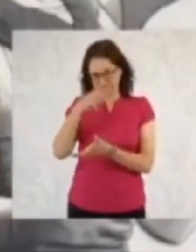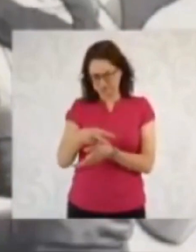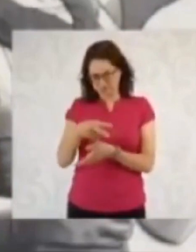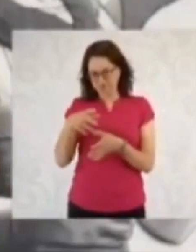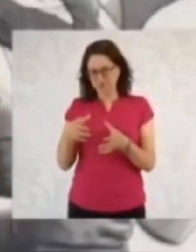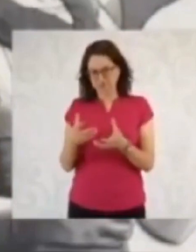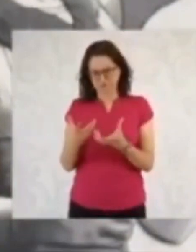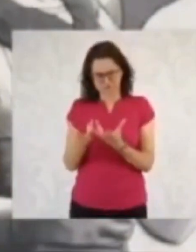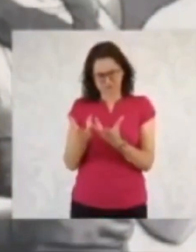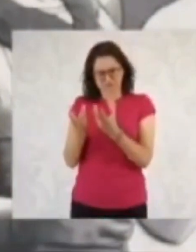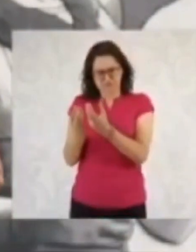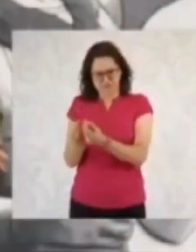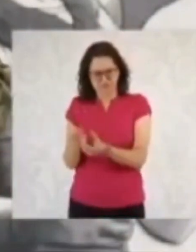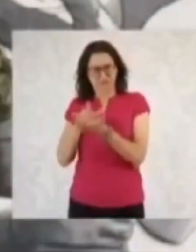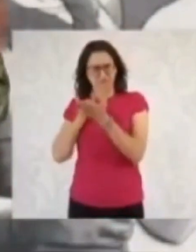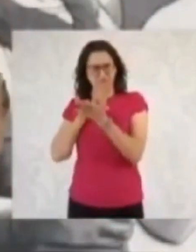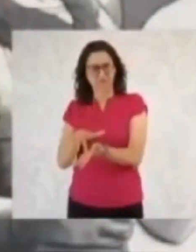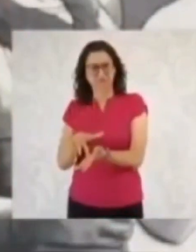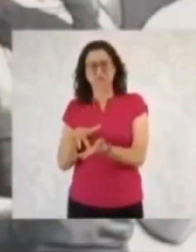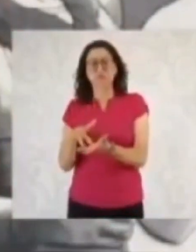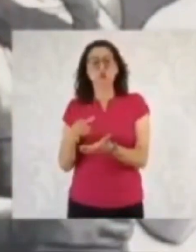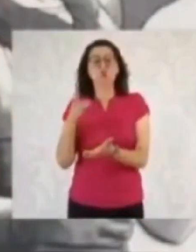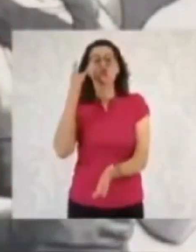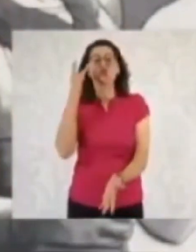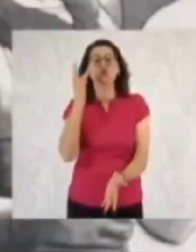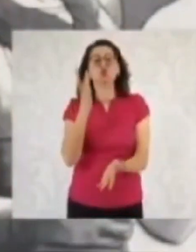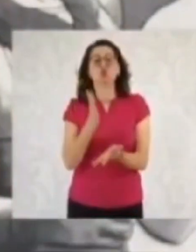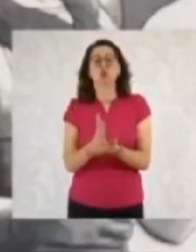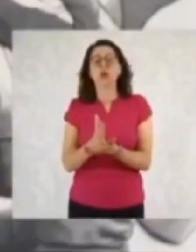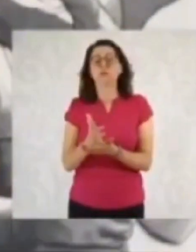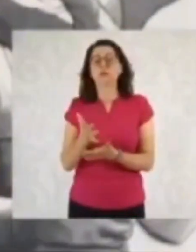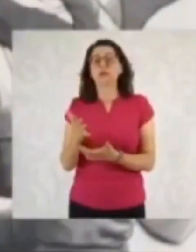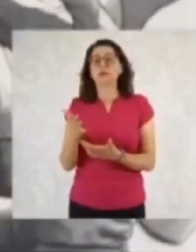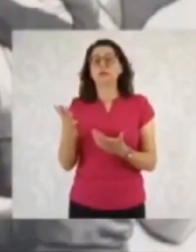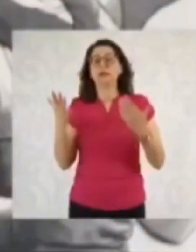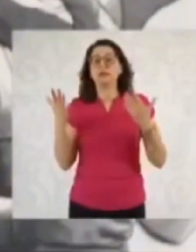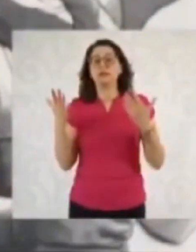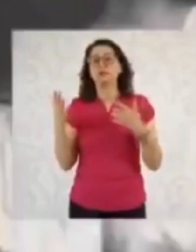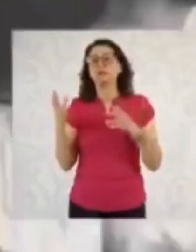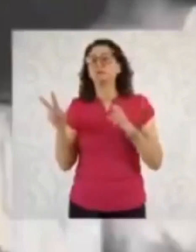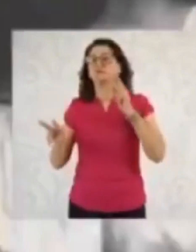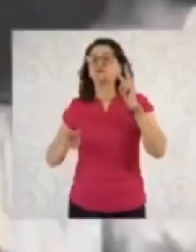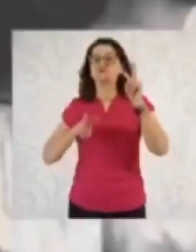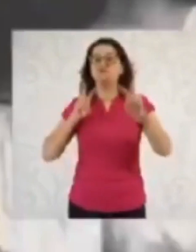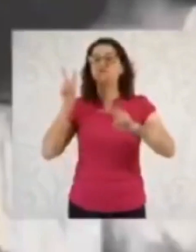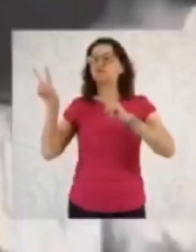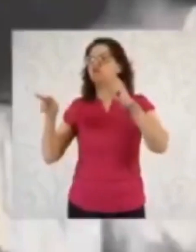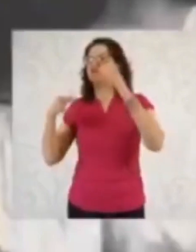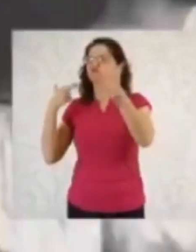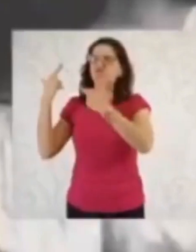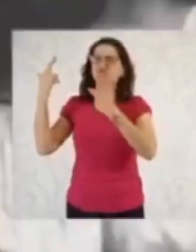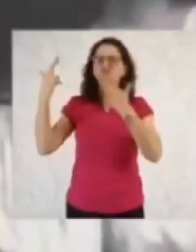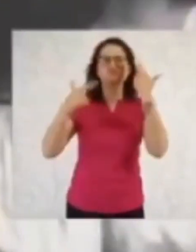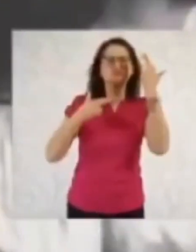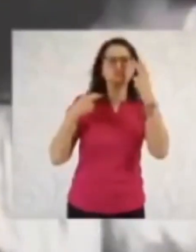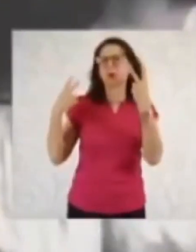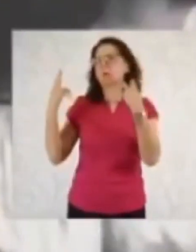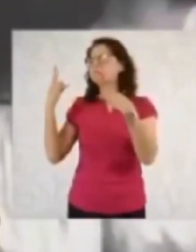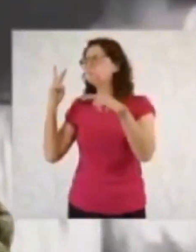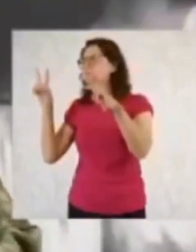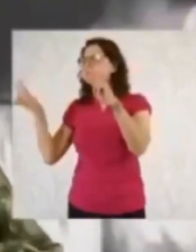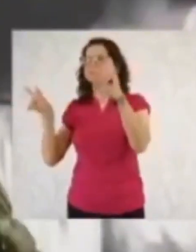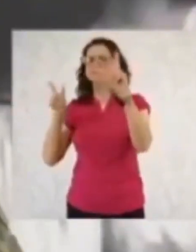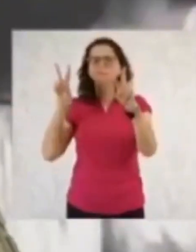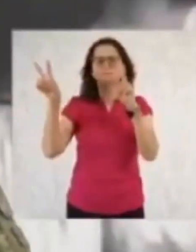recorridos, patrullajes, entonces, pero esa era la misión. Entonces llegan ahí